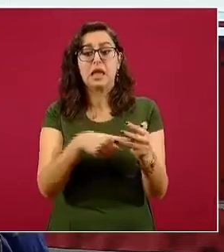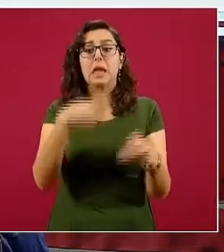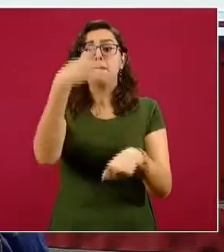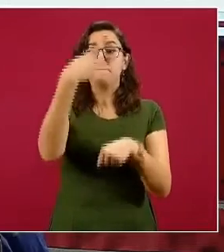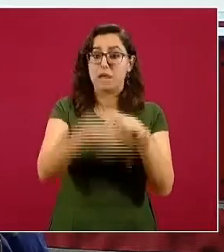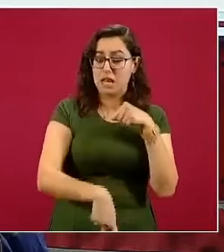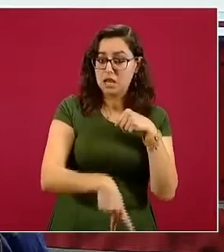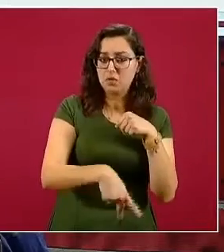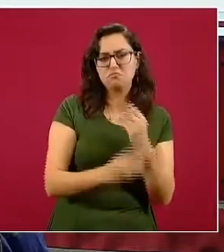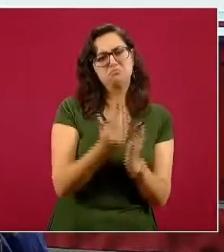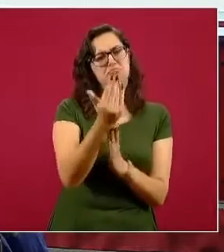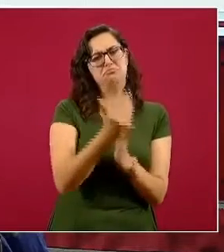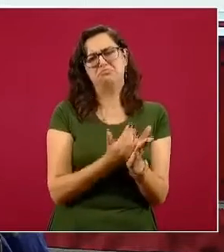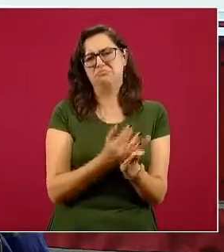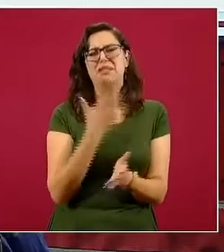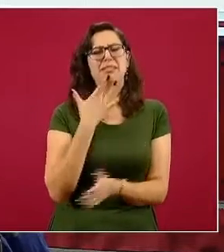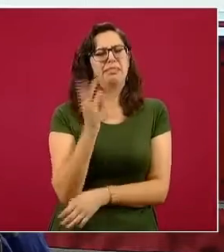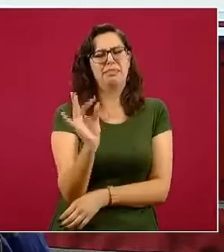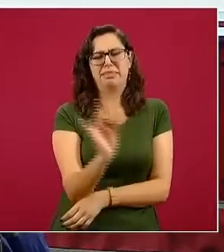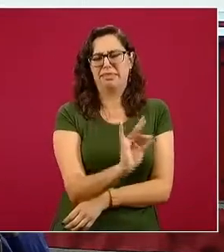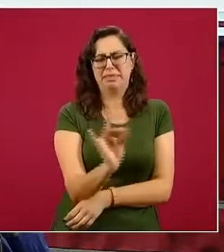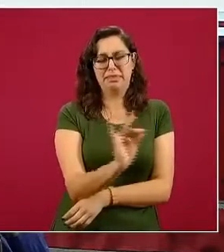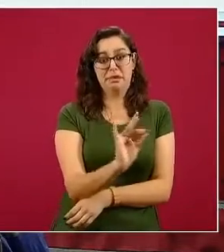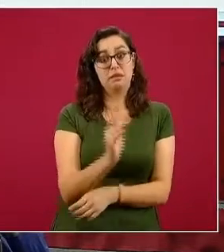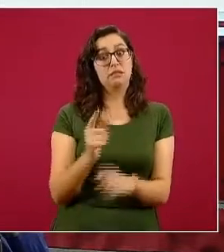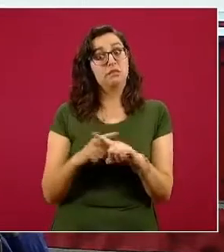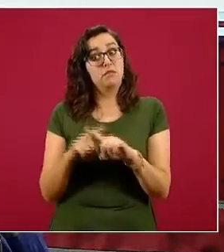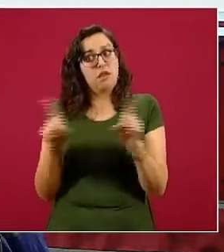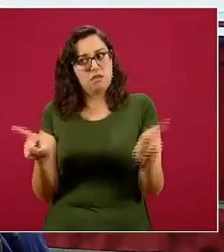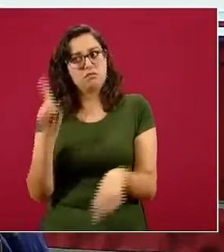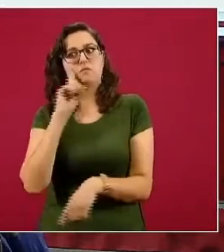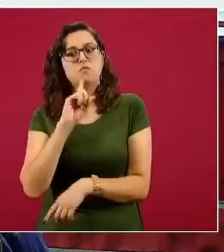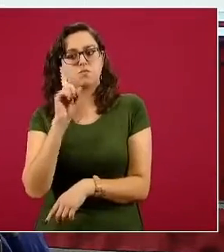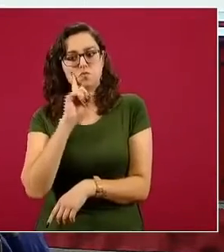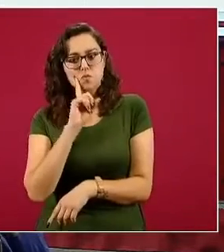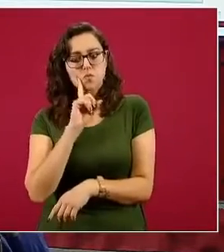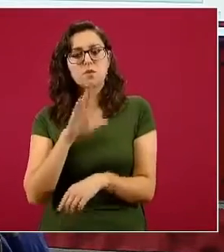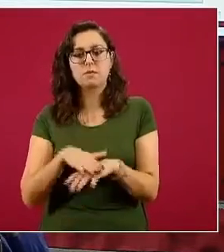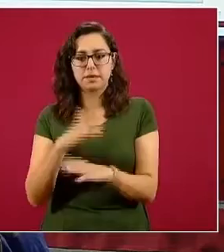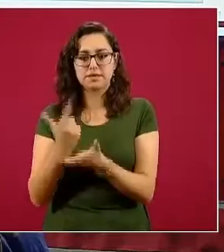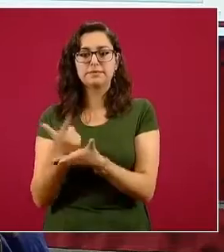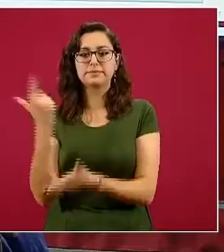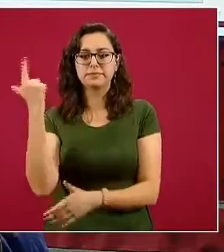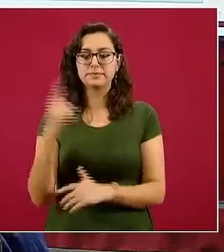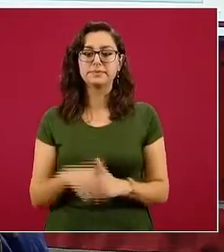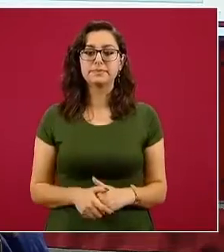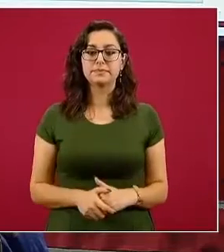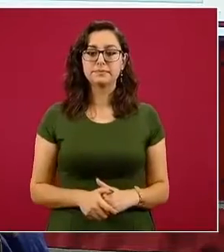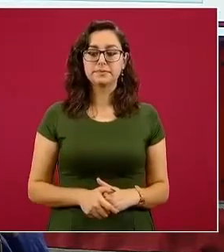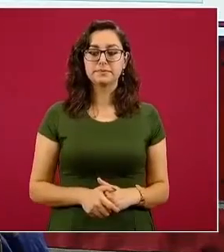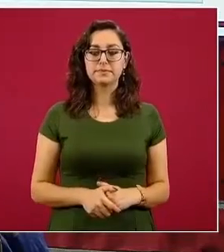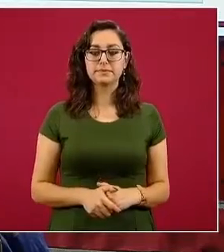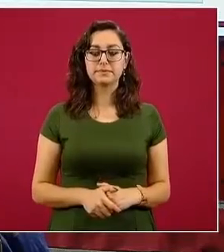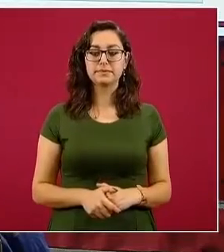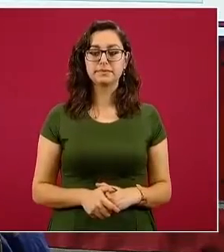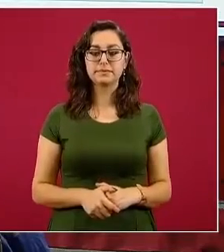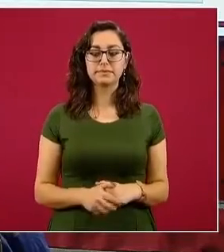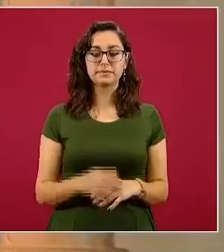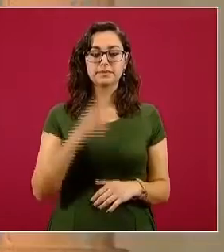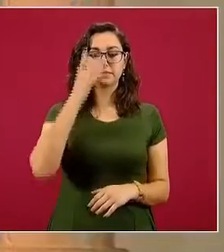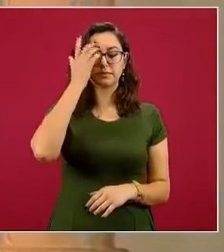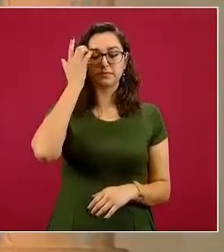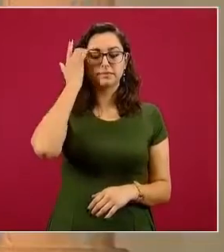quirúrgico correspondiente para las mujeres. La que sigue, por favor.